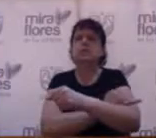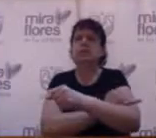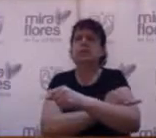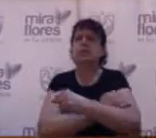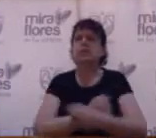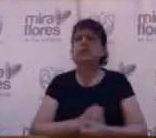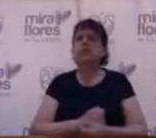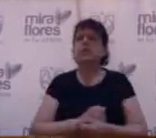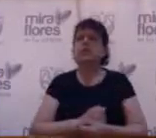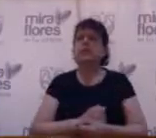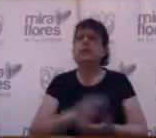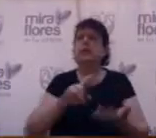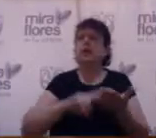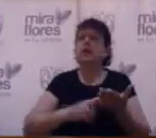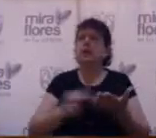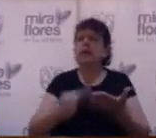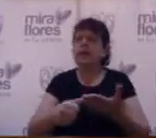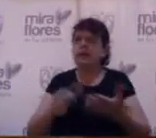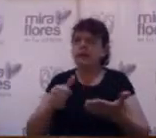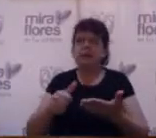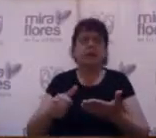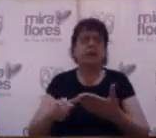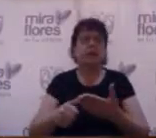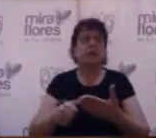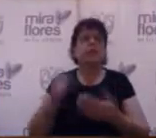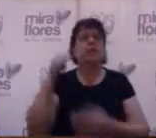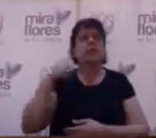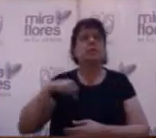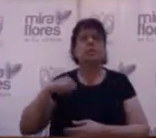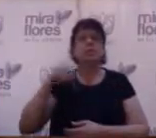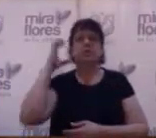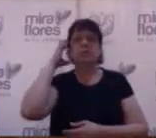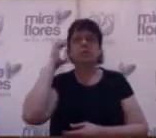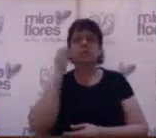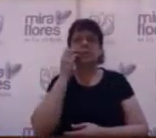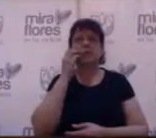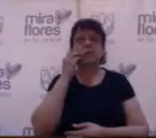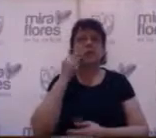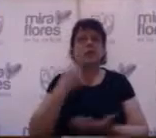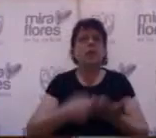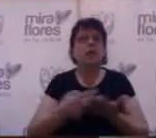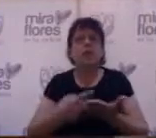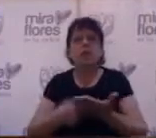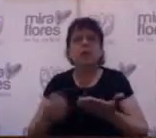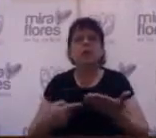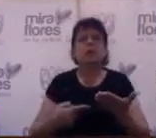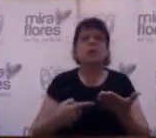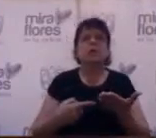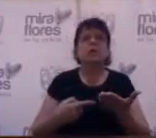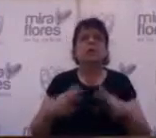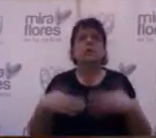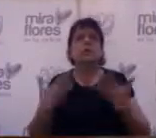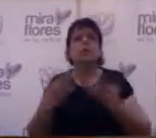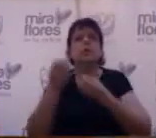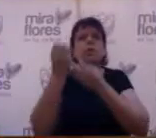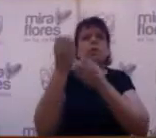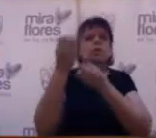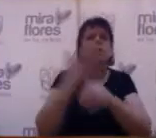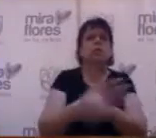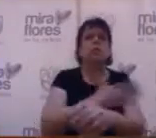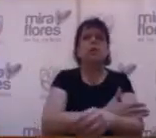Nacional de Identificación y Estado Civil RENIEC y la Municipalidad de Miraflores. Al debate. Esto viene con un informe